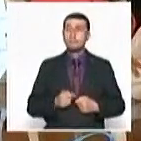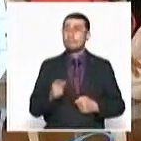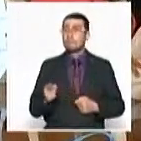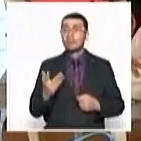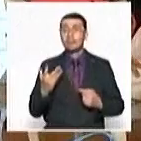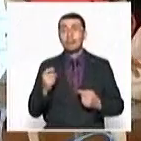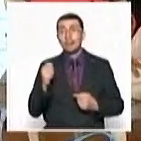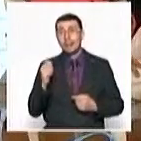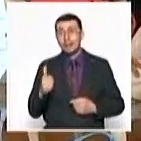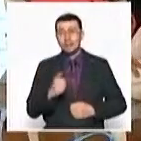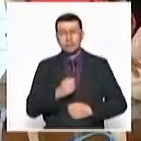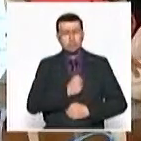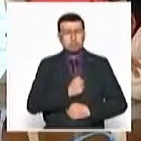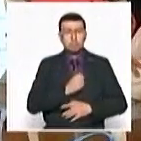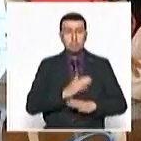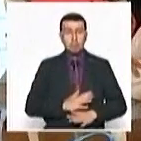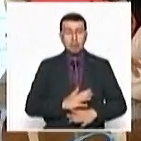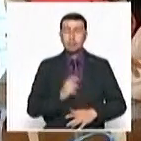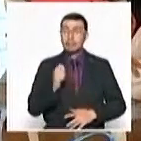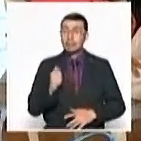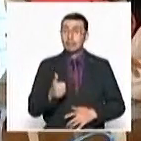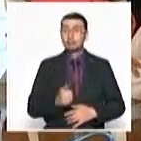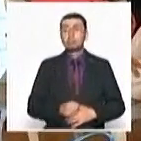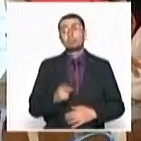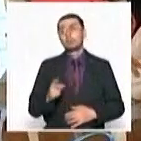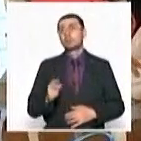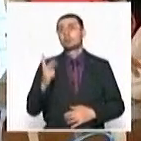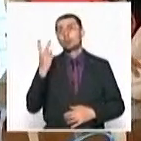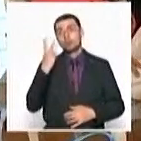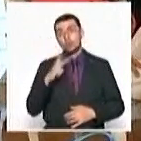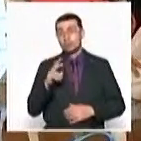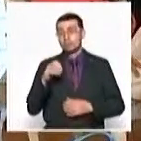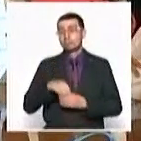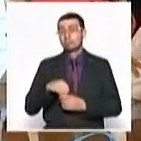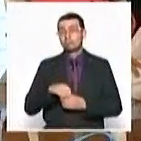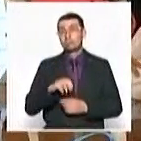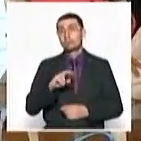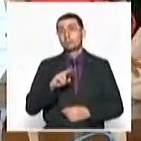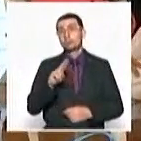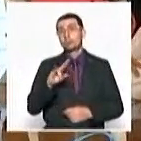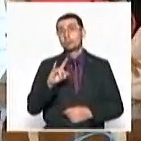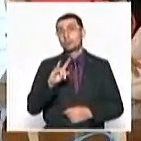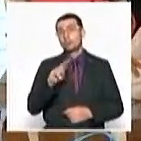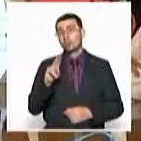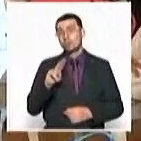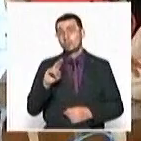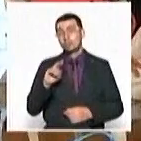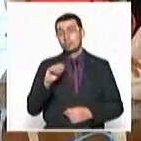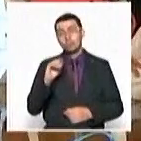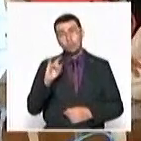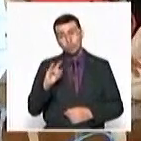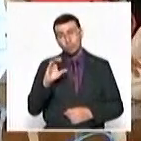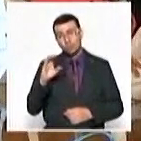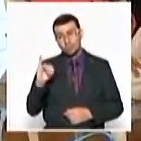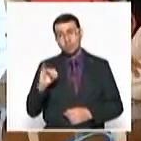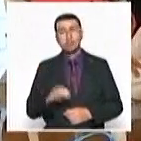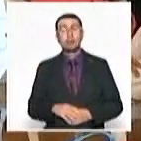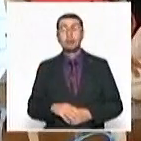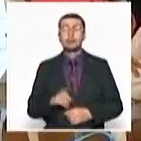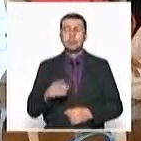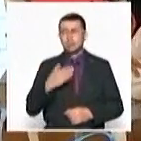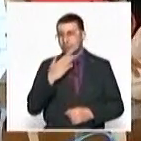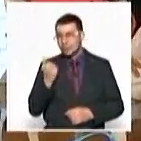paro respiratorio, lo que le implicó tener 2 días en UCI. Llevamos un mes del procedimiento y la mejoría